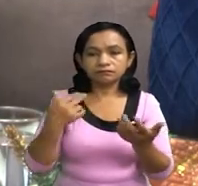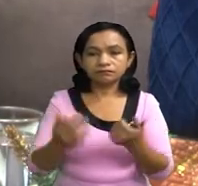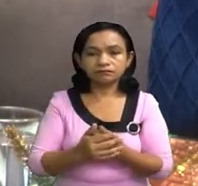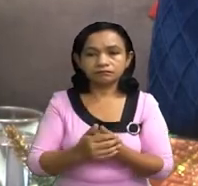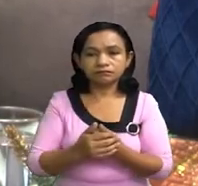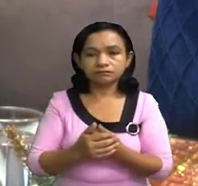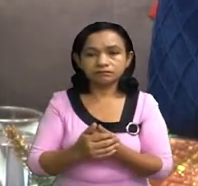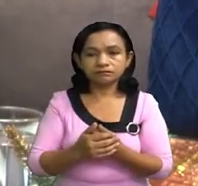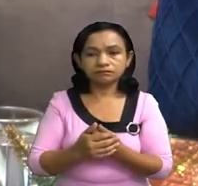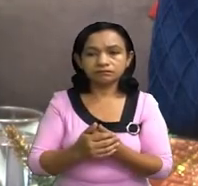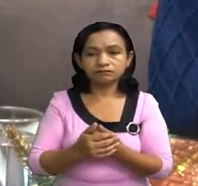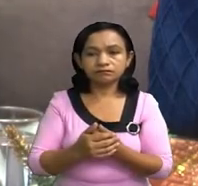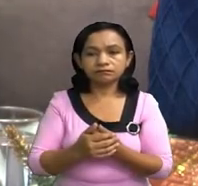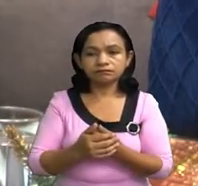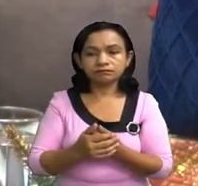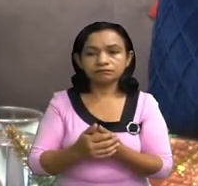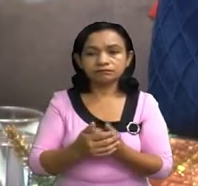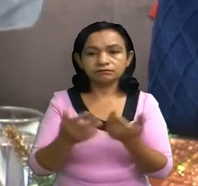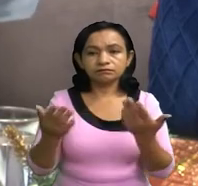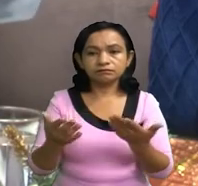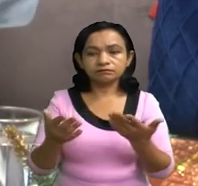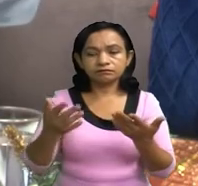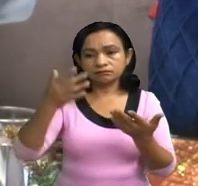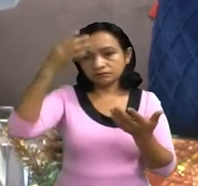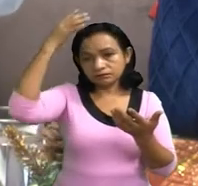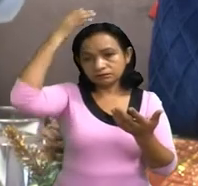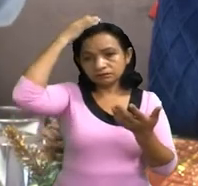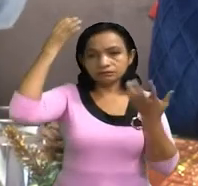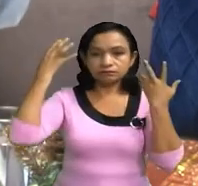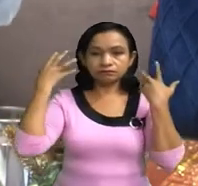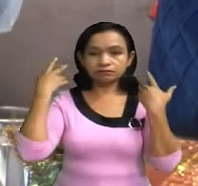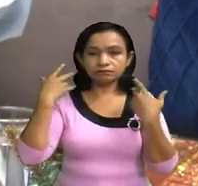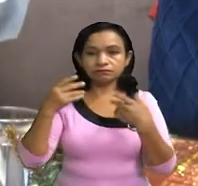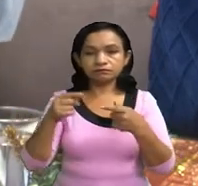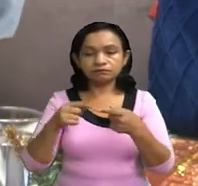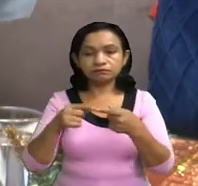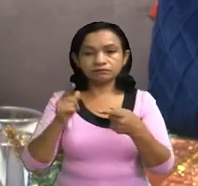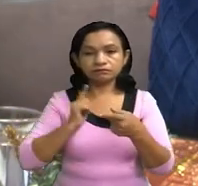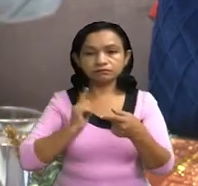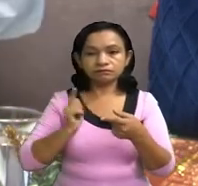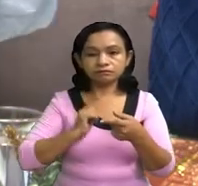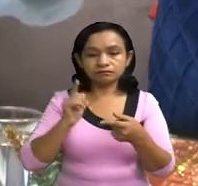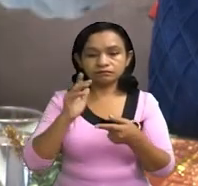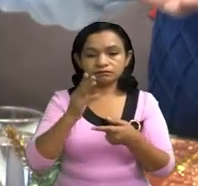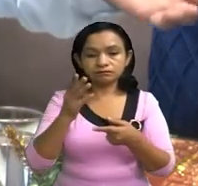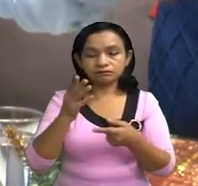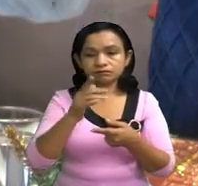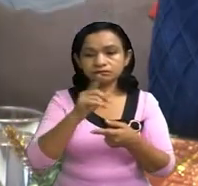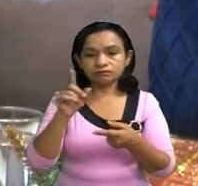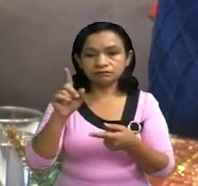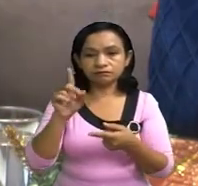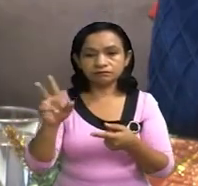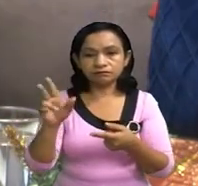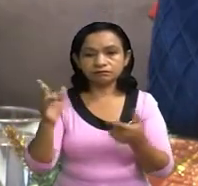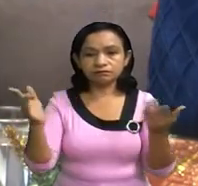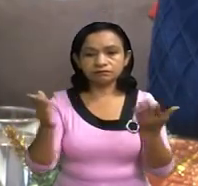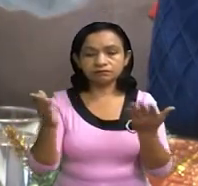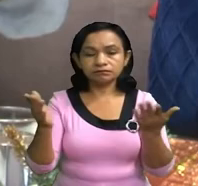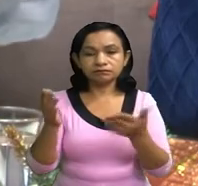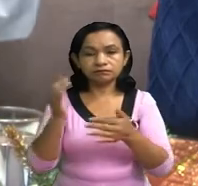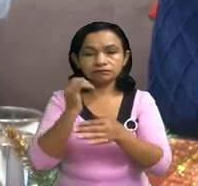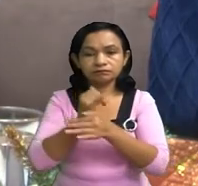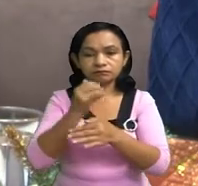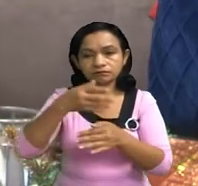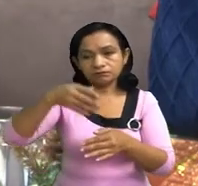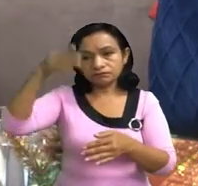que lo que sigue en mi mente. Fui 6 años monaguillo cuando tenía entre 9 y 12 años y bautizado por la iglesia y